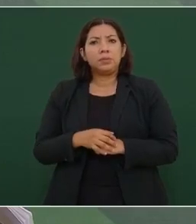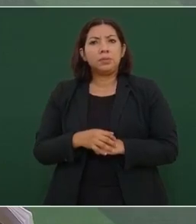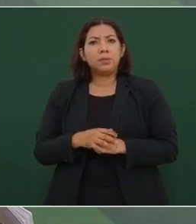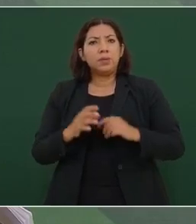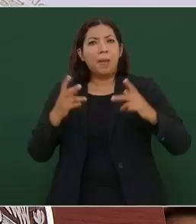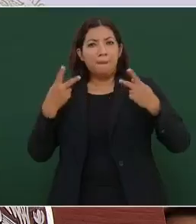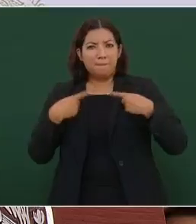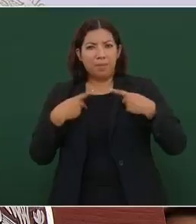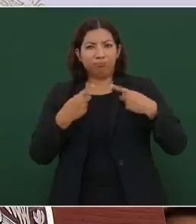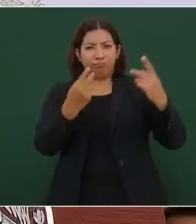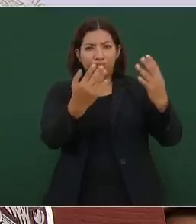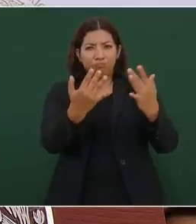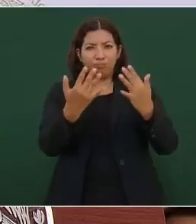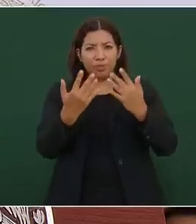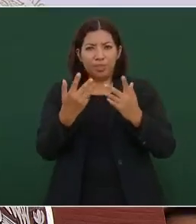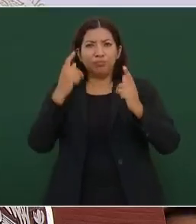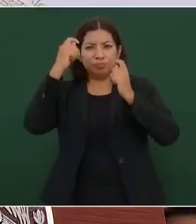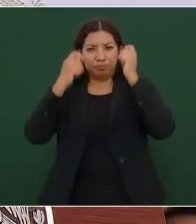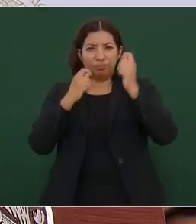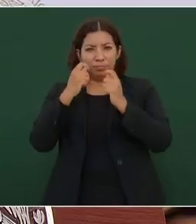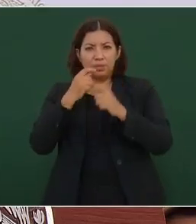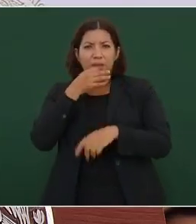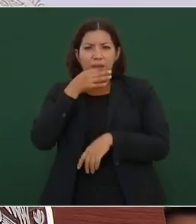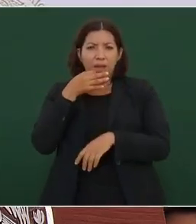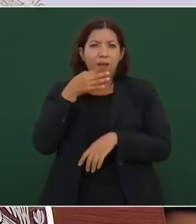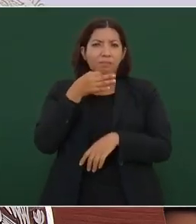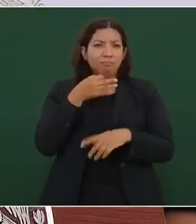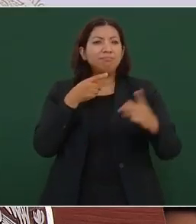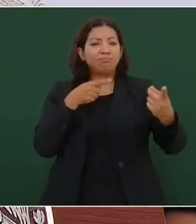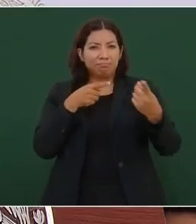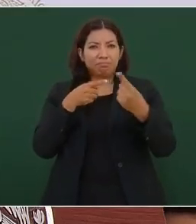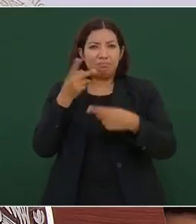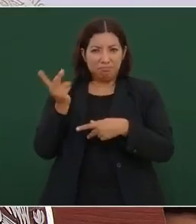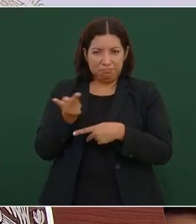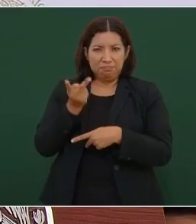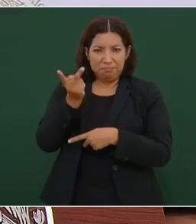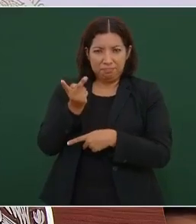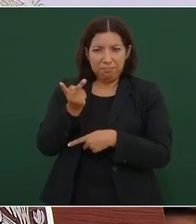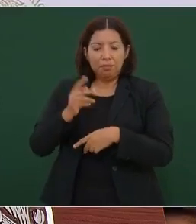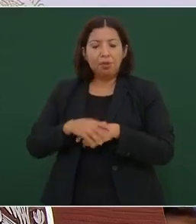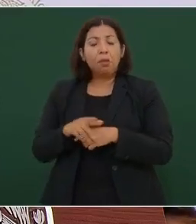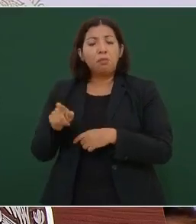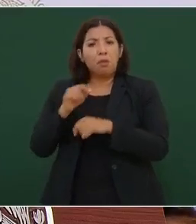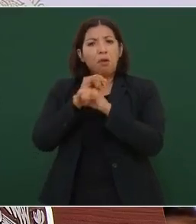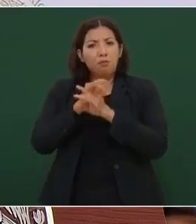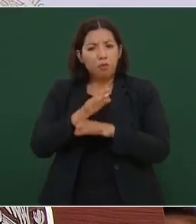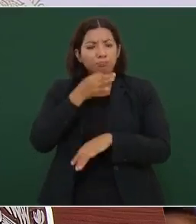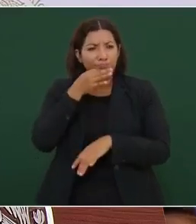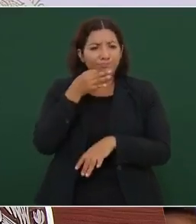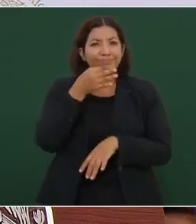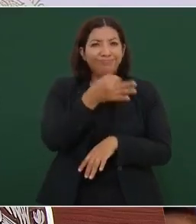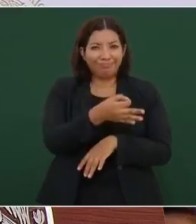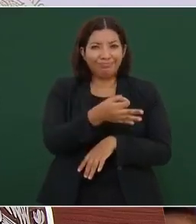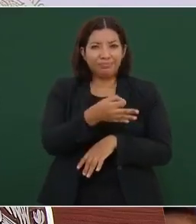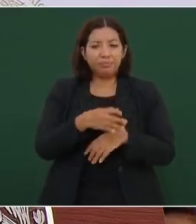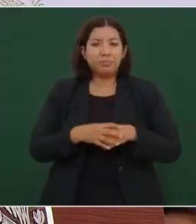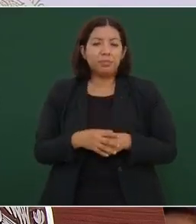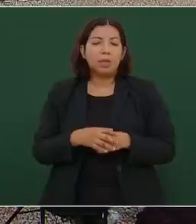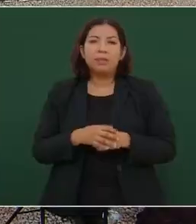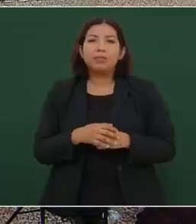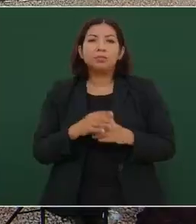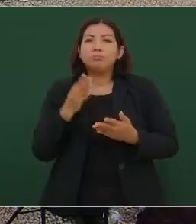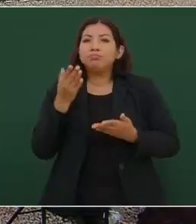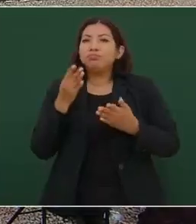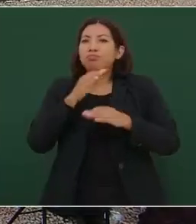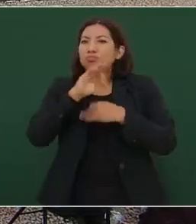a turistas, recibir inclusive denuncias, prestar auxilio de cualquier forma que requiera el